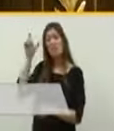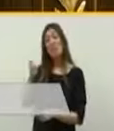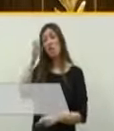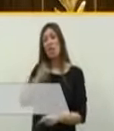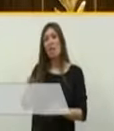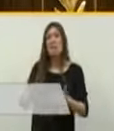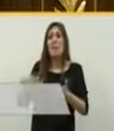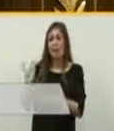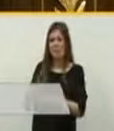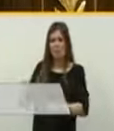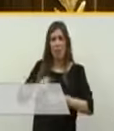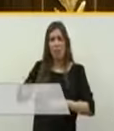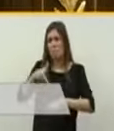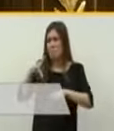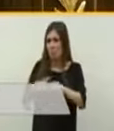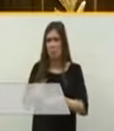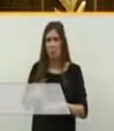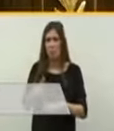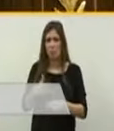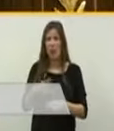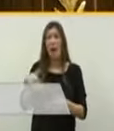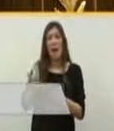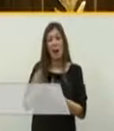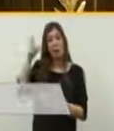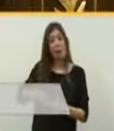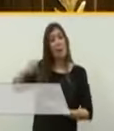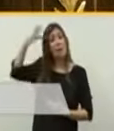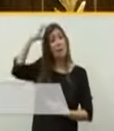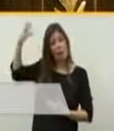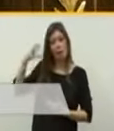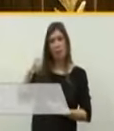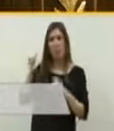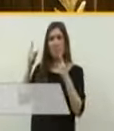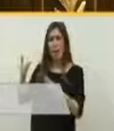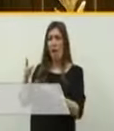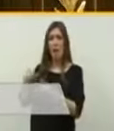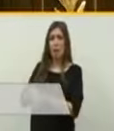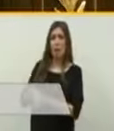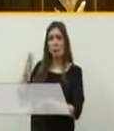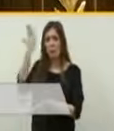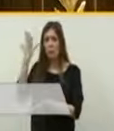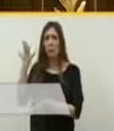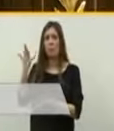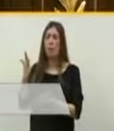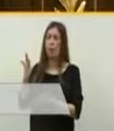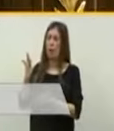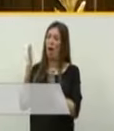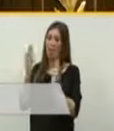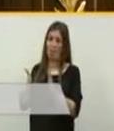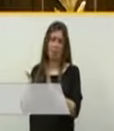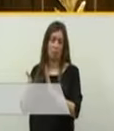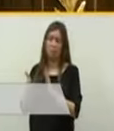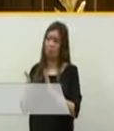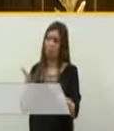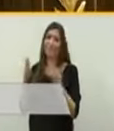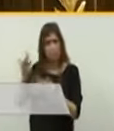jaque el papel constitucional del rey, lo ha puesto en jaque, pero no lo ha conseguido tumbar. Y por tanto, ante esa situación, sí, sí, sí, le